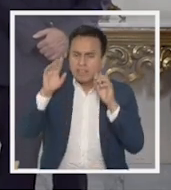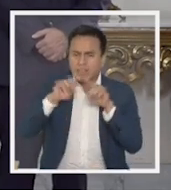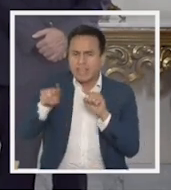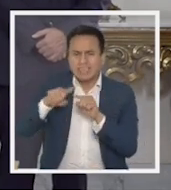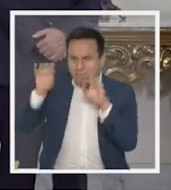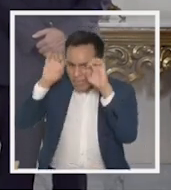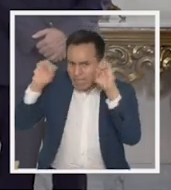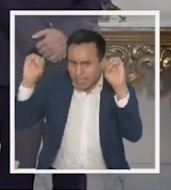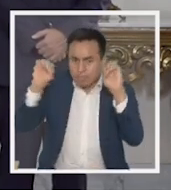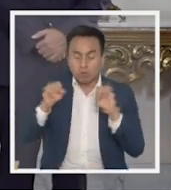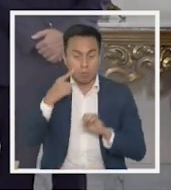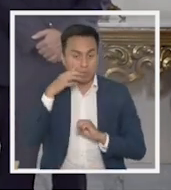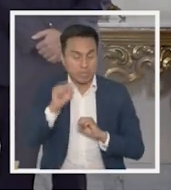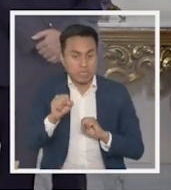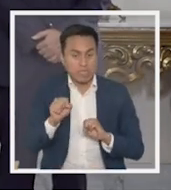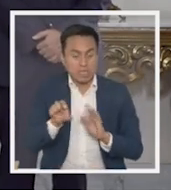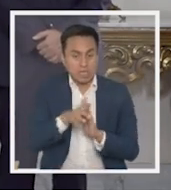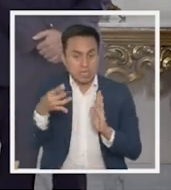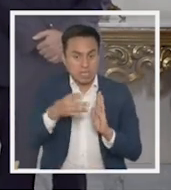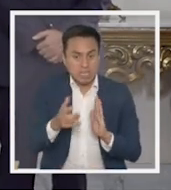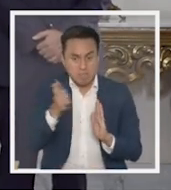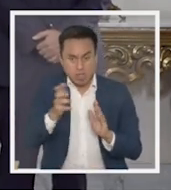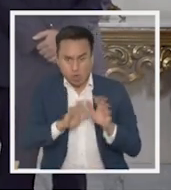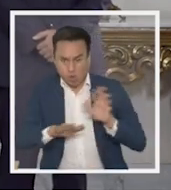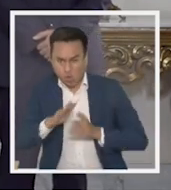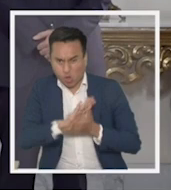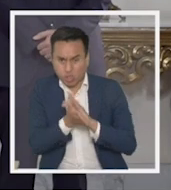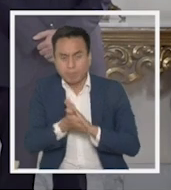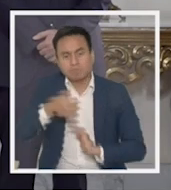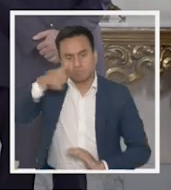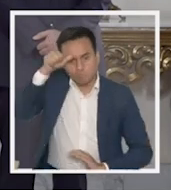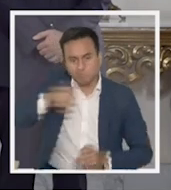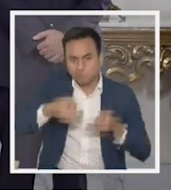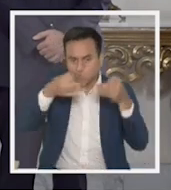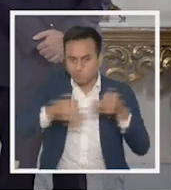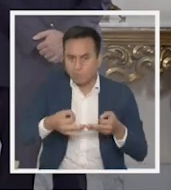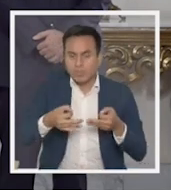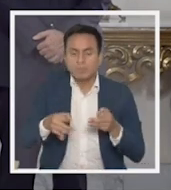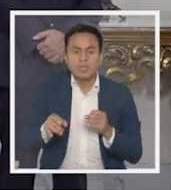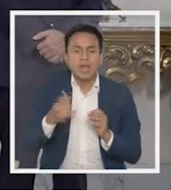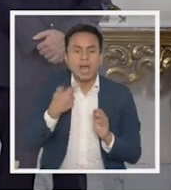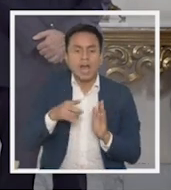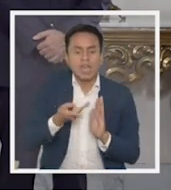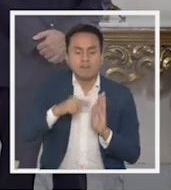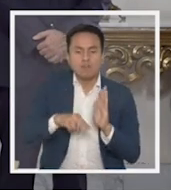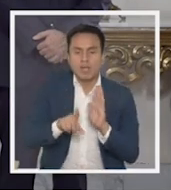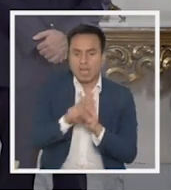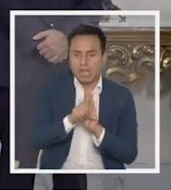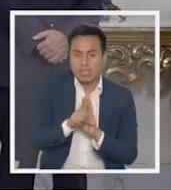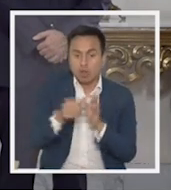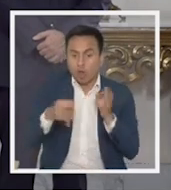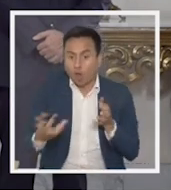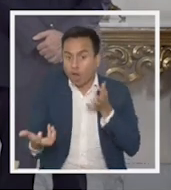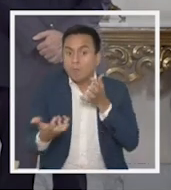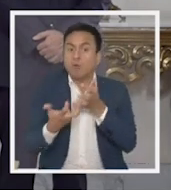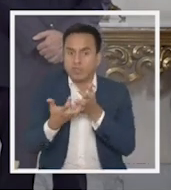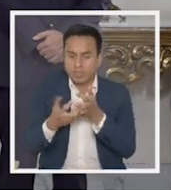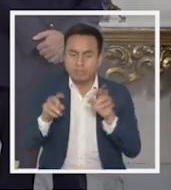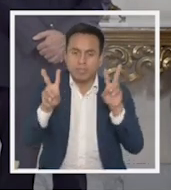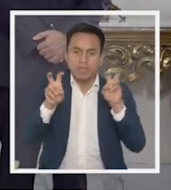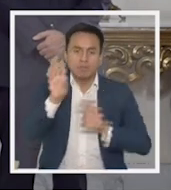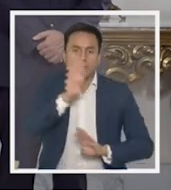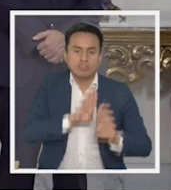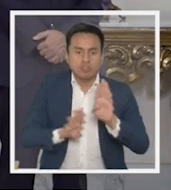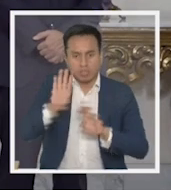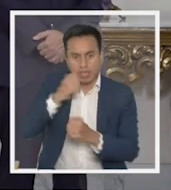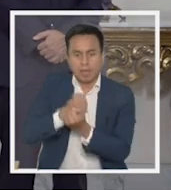eficazmente, incluyendo la aplicación de reformas legales cuando corresponda en materia de protección de policías, fortalecimiento de las competencias